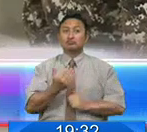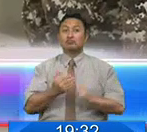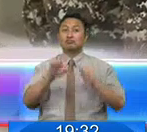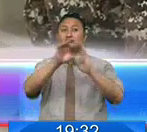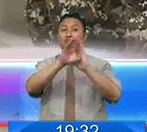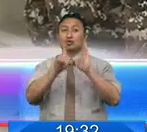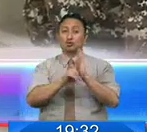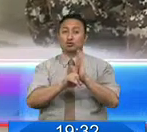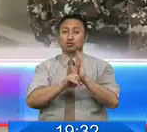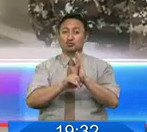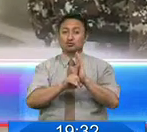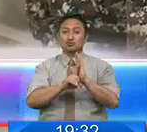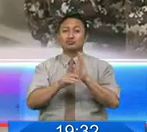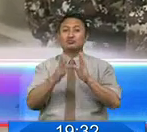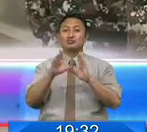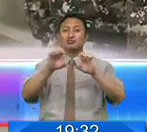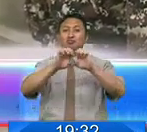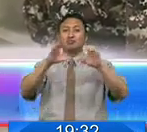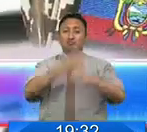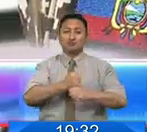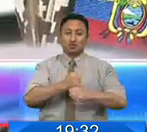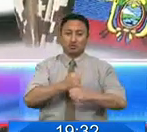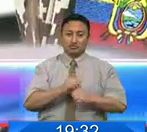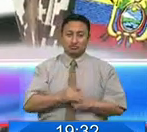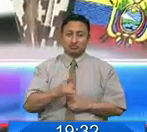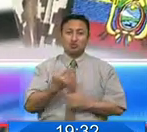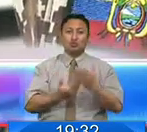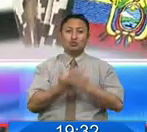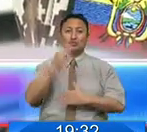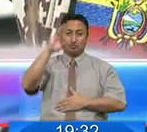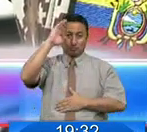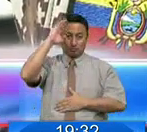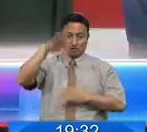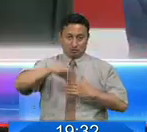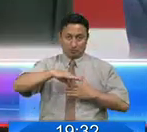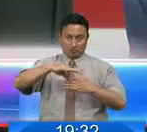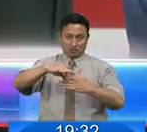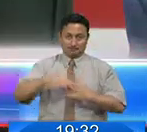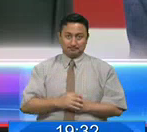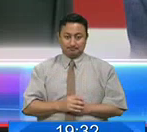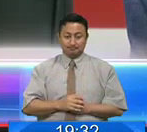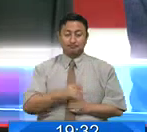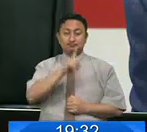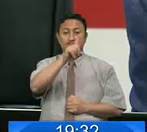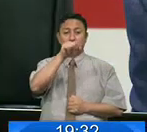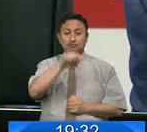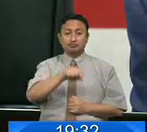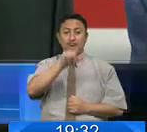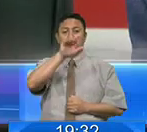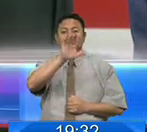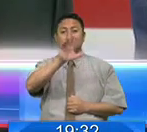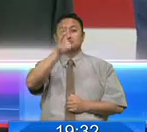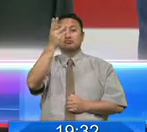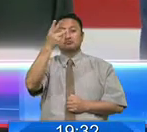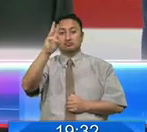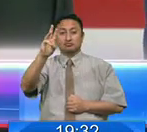código orgánico de entidades de seguridad ciudadana a los agentes de seguridad penitenciaria 1516